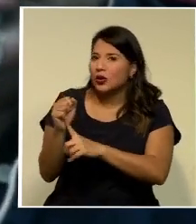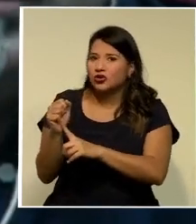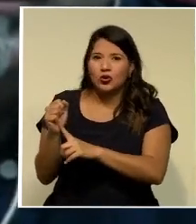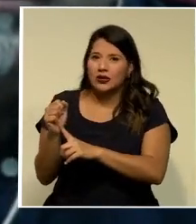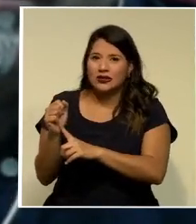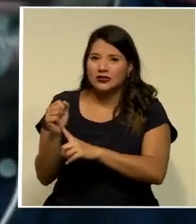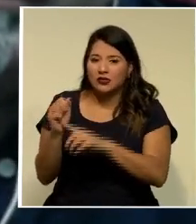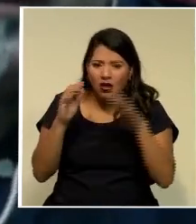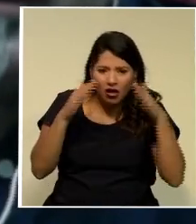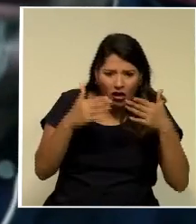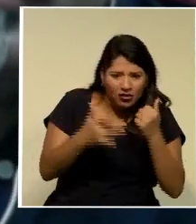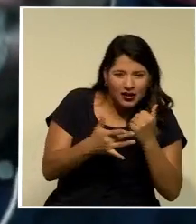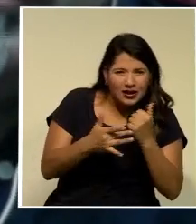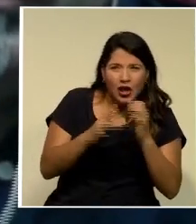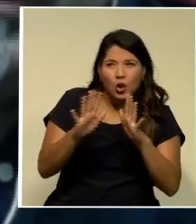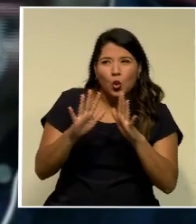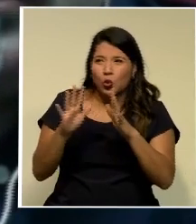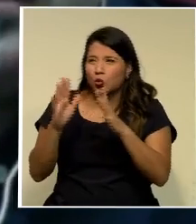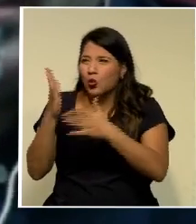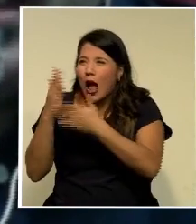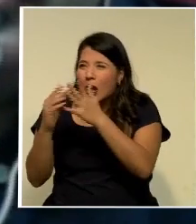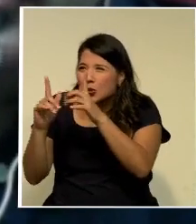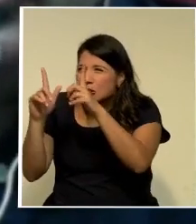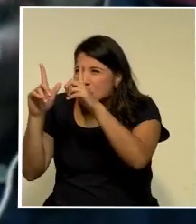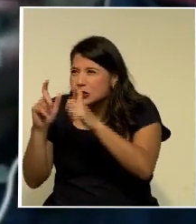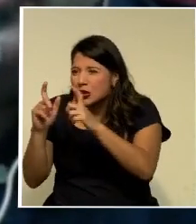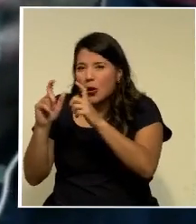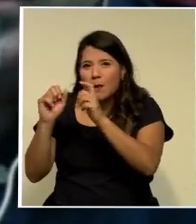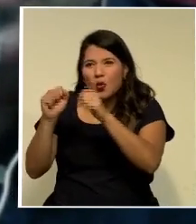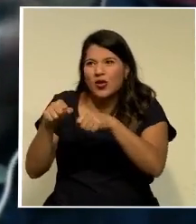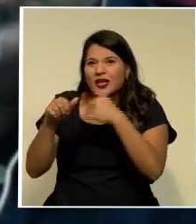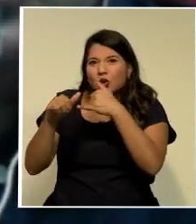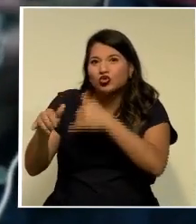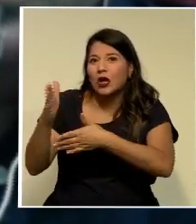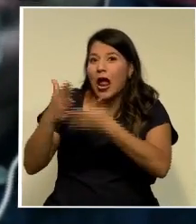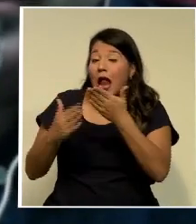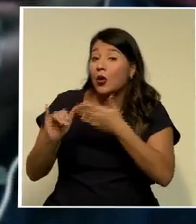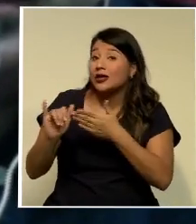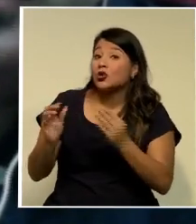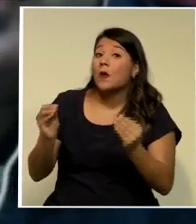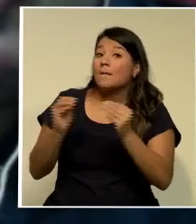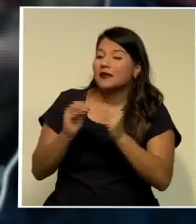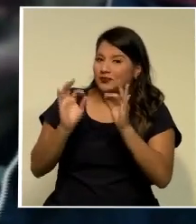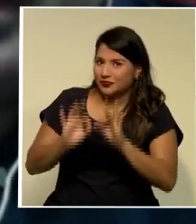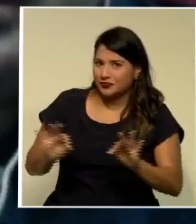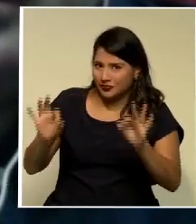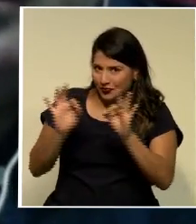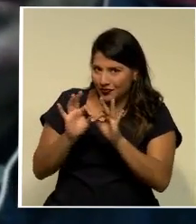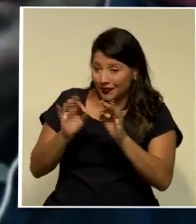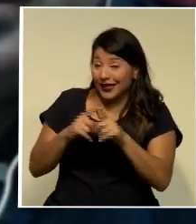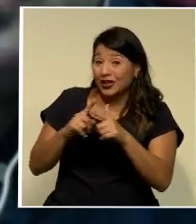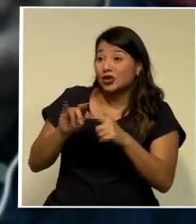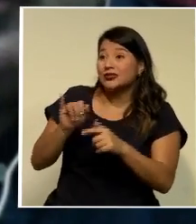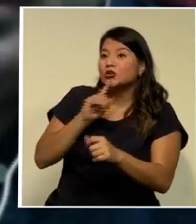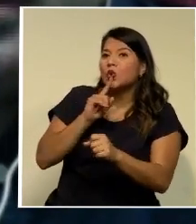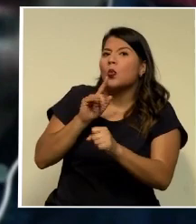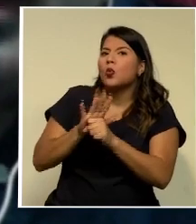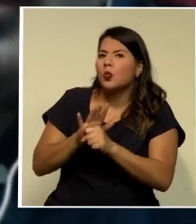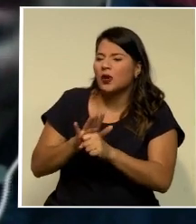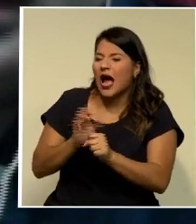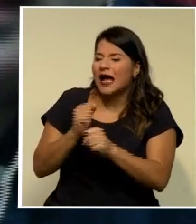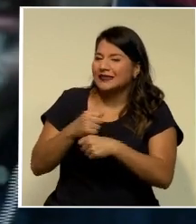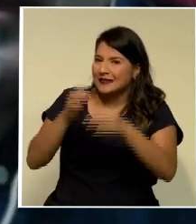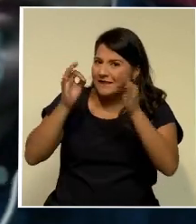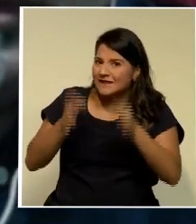como retratar o poder denunciar algo que a uno no le gusta, eso es mucho más importante y eso te compromete a hacer un buen trabajo